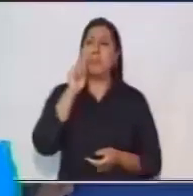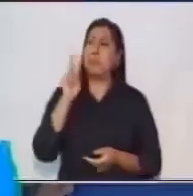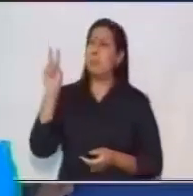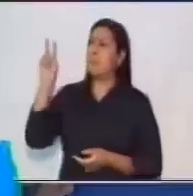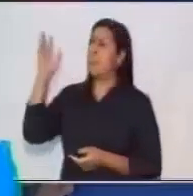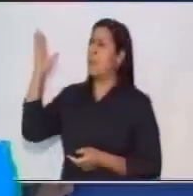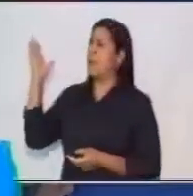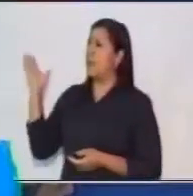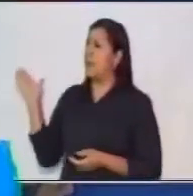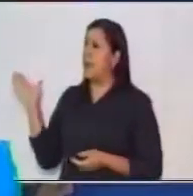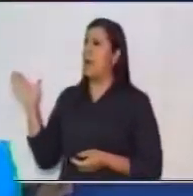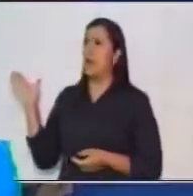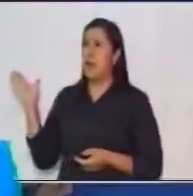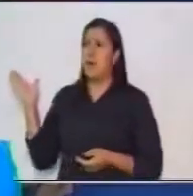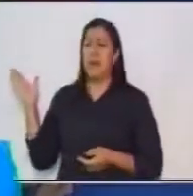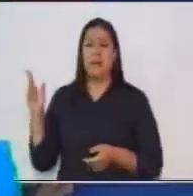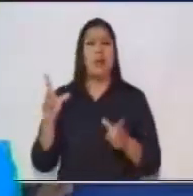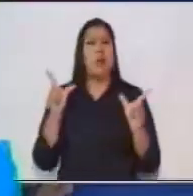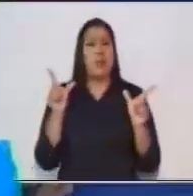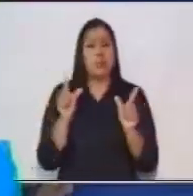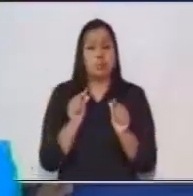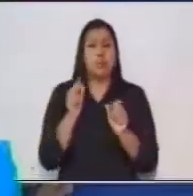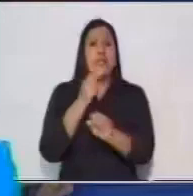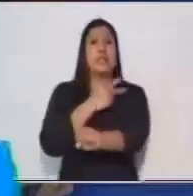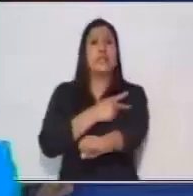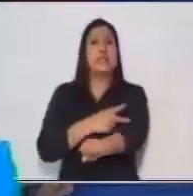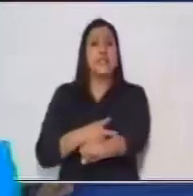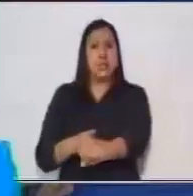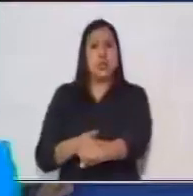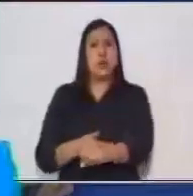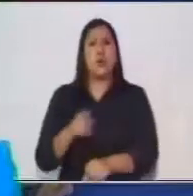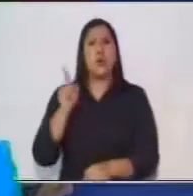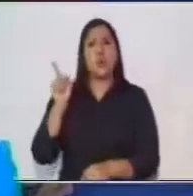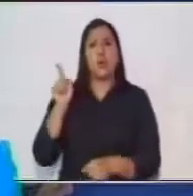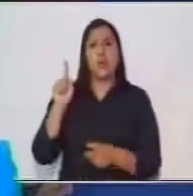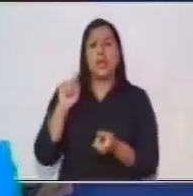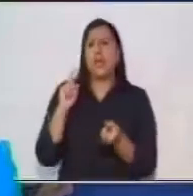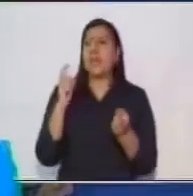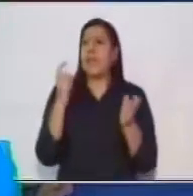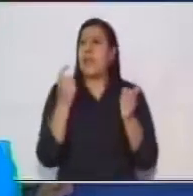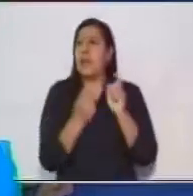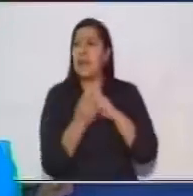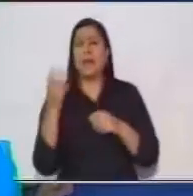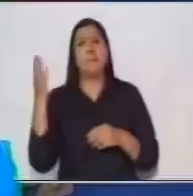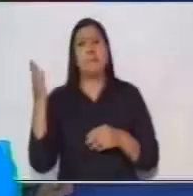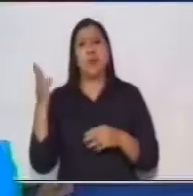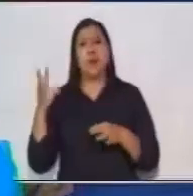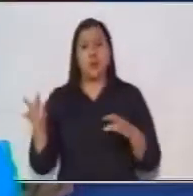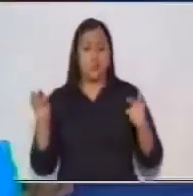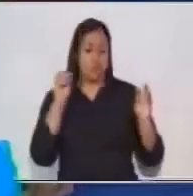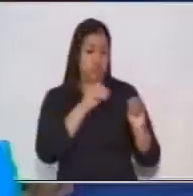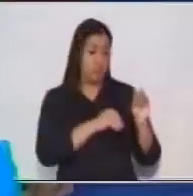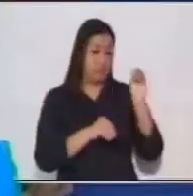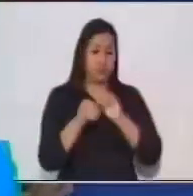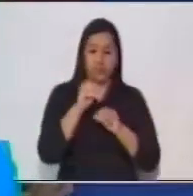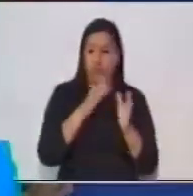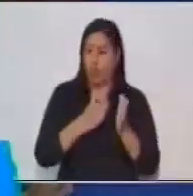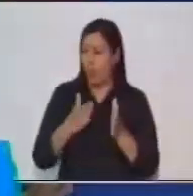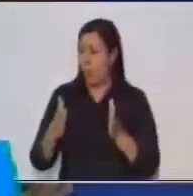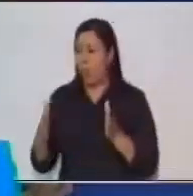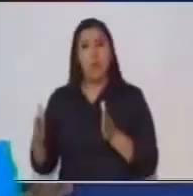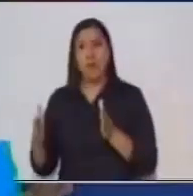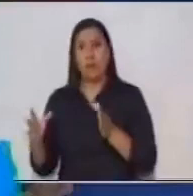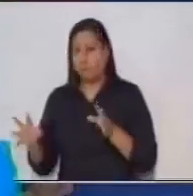una breve historia en la cual se cambió el orden del